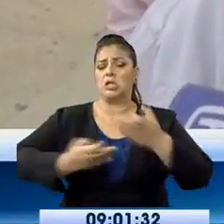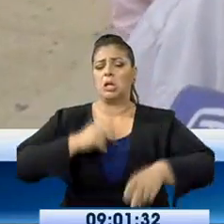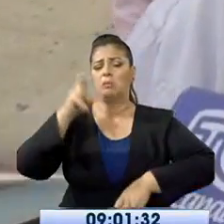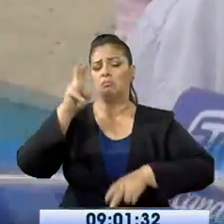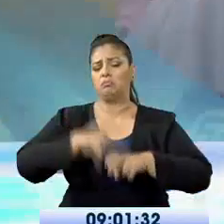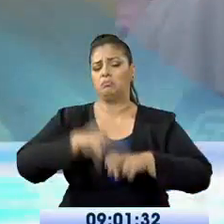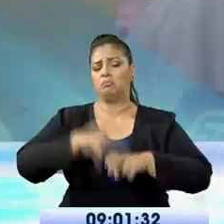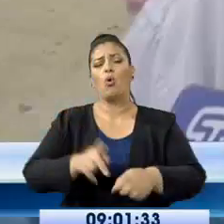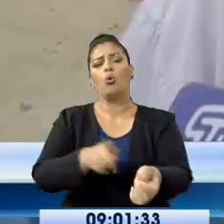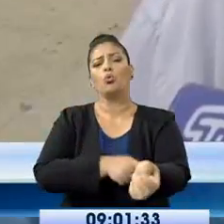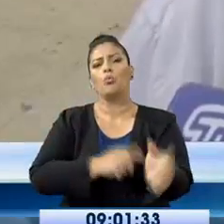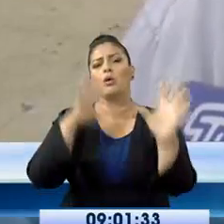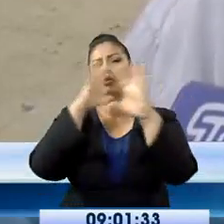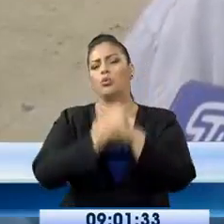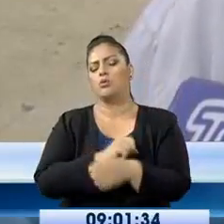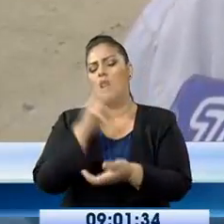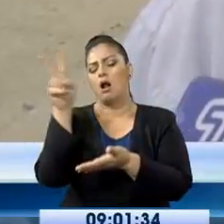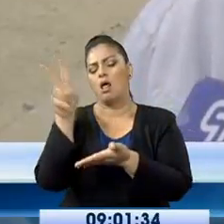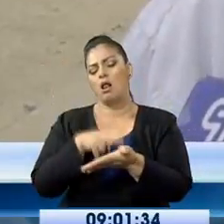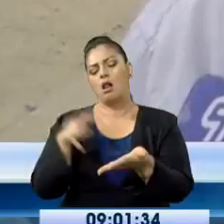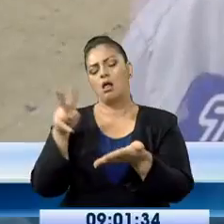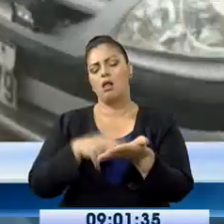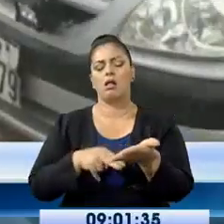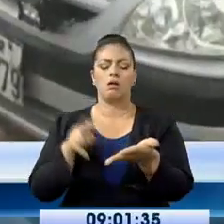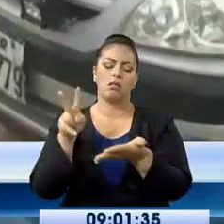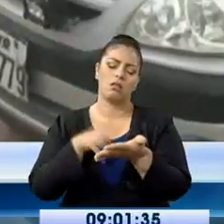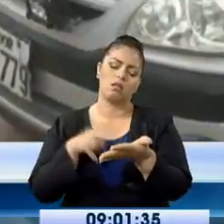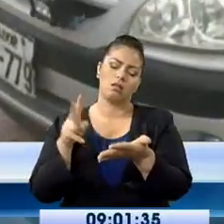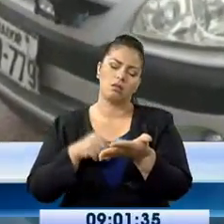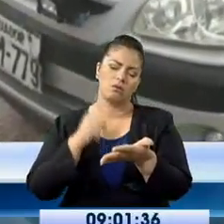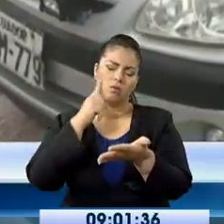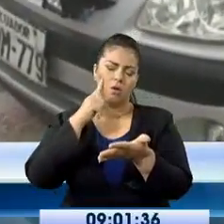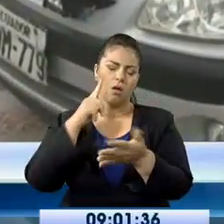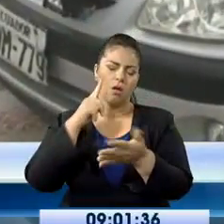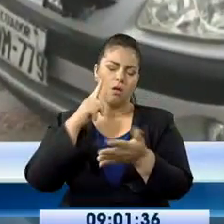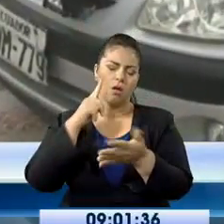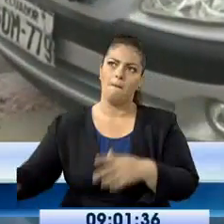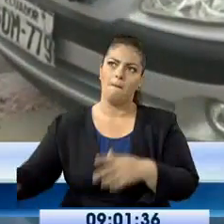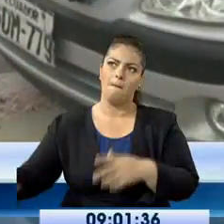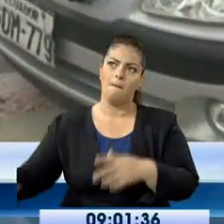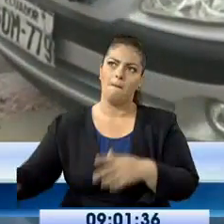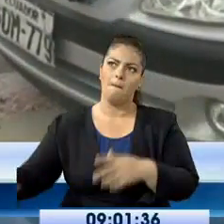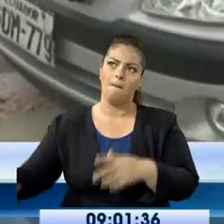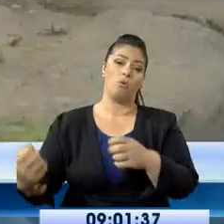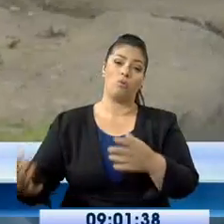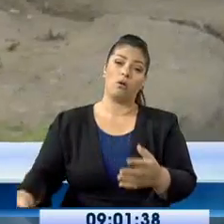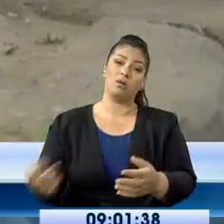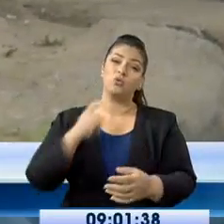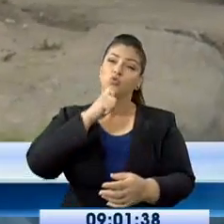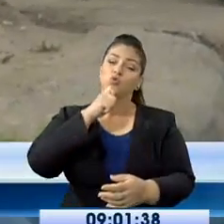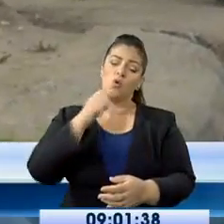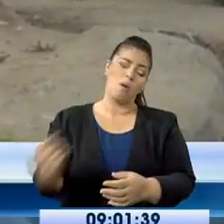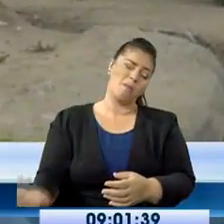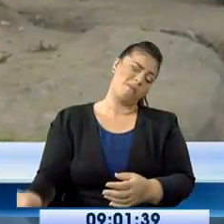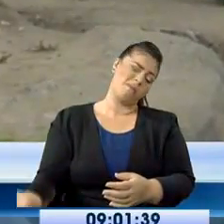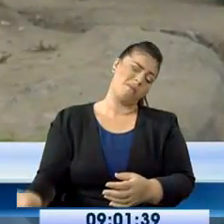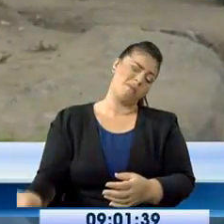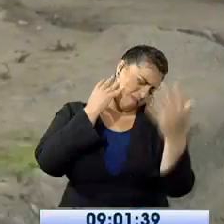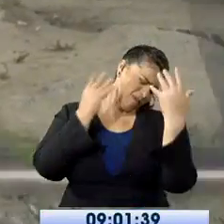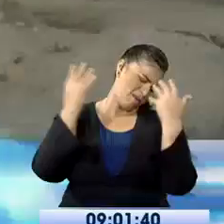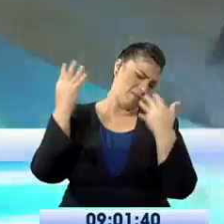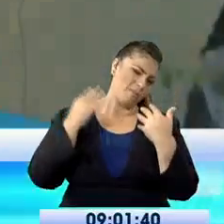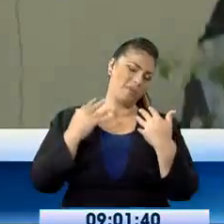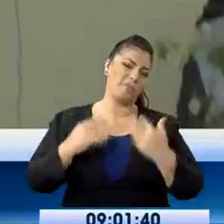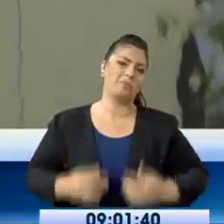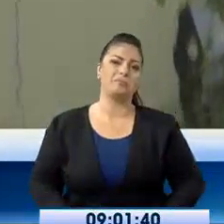y lo único que escuchó el estruendo y enseguida todo se le cayó encima. Hasta el momento el vehículo se encuentra en